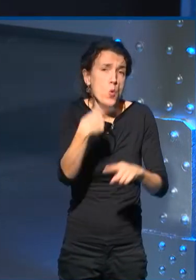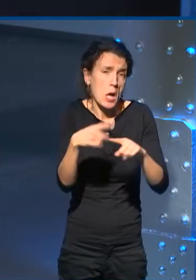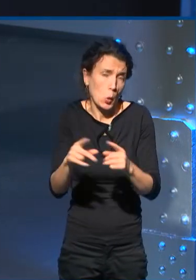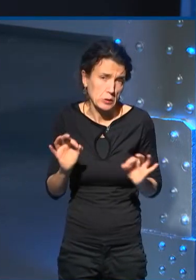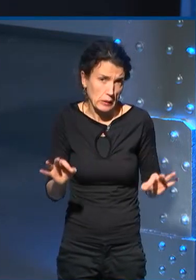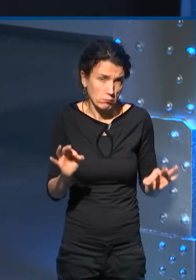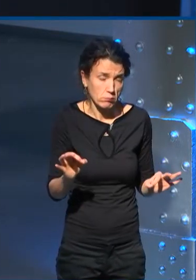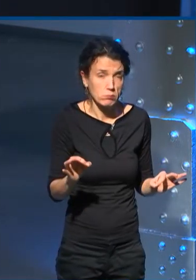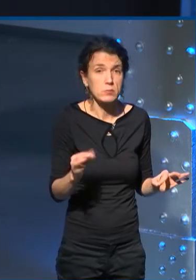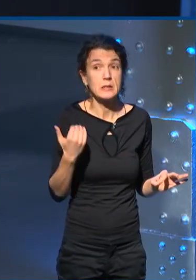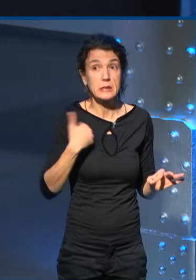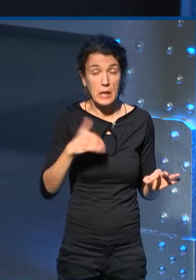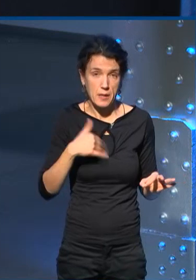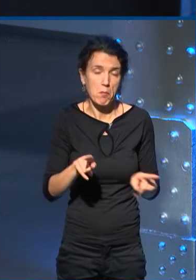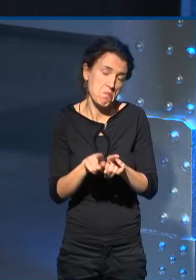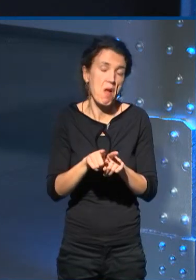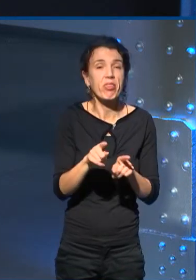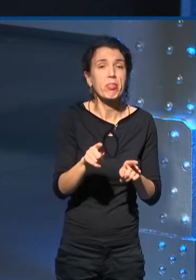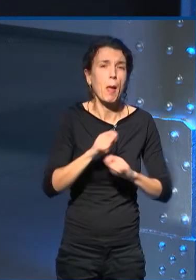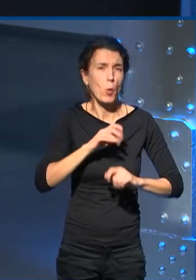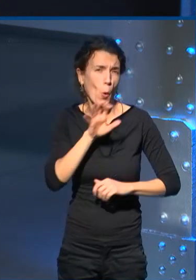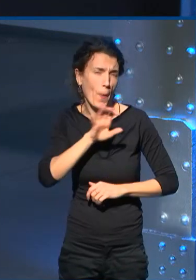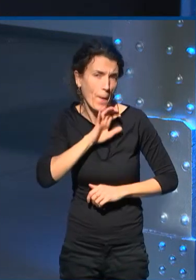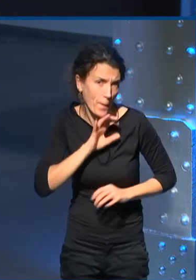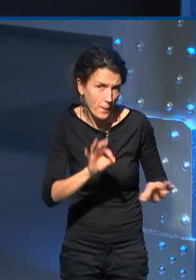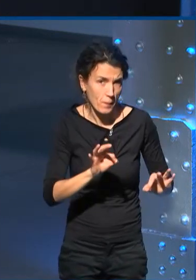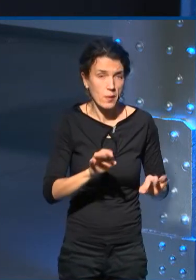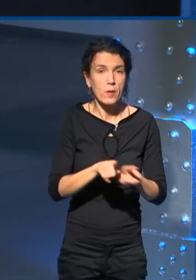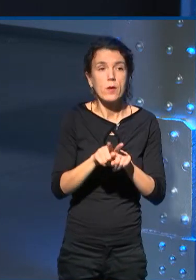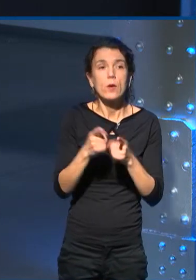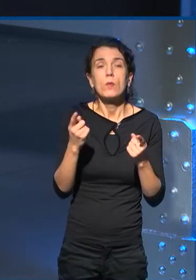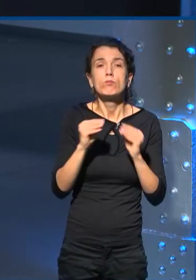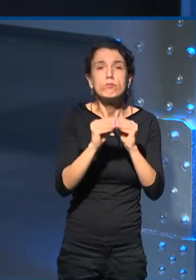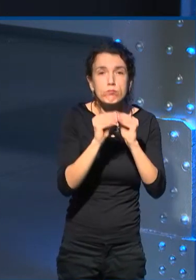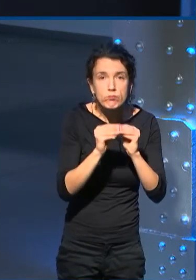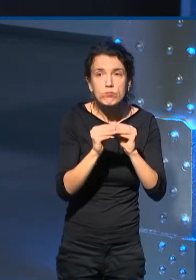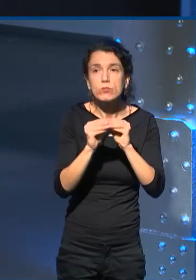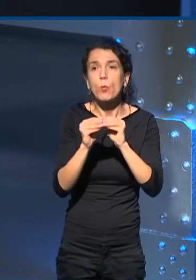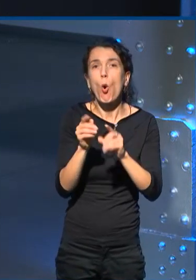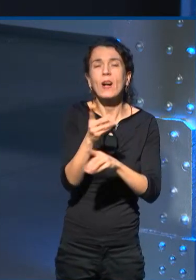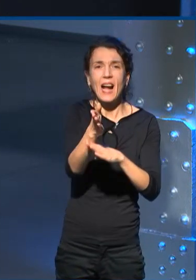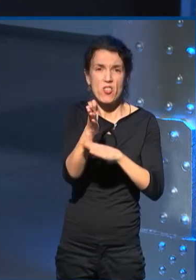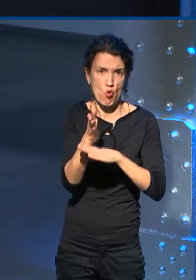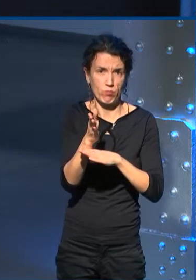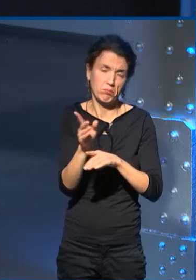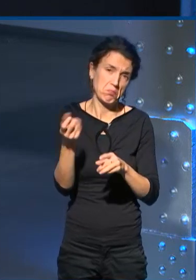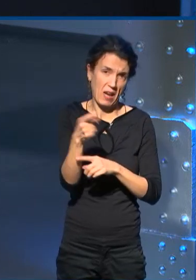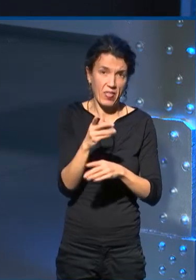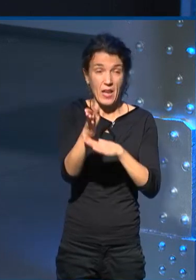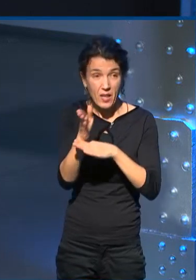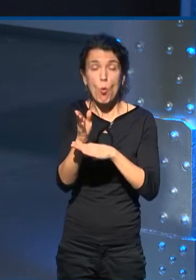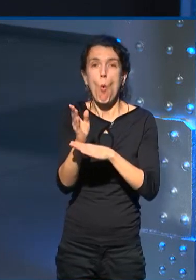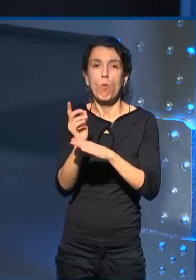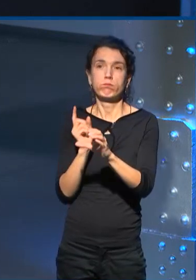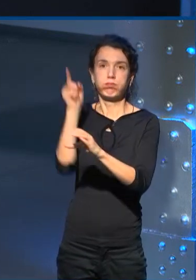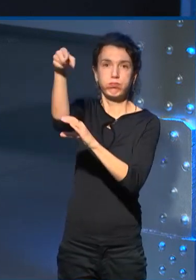ya despertar curiosidad en la gente, que hicimos un arreglo con un cañón que llamamos cañón lanzapollos. Le llamamos cañón lanzapollos